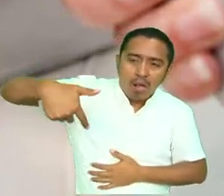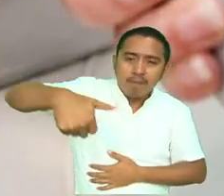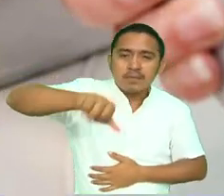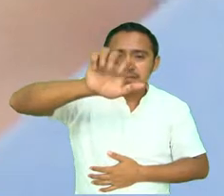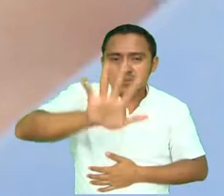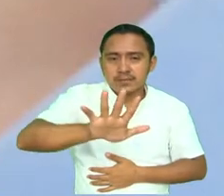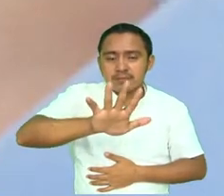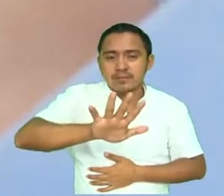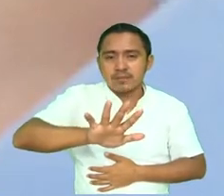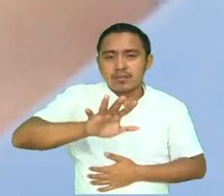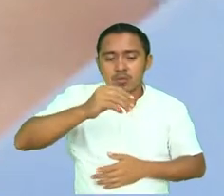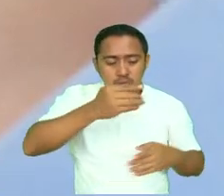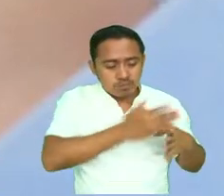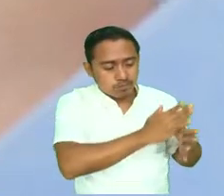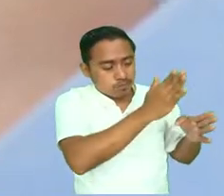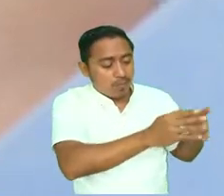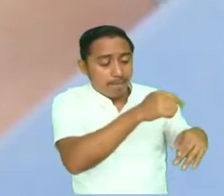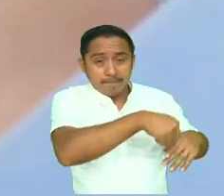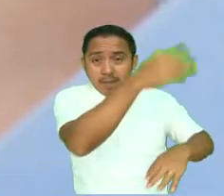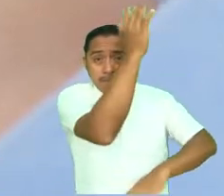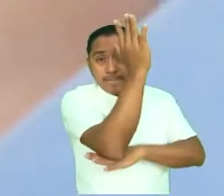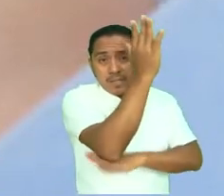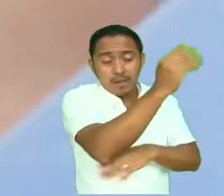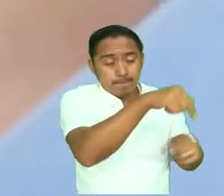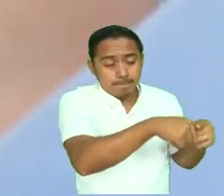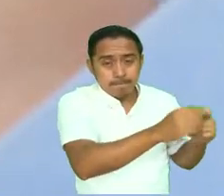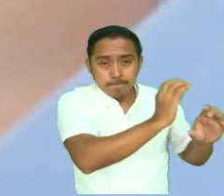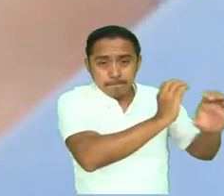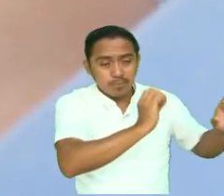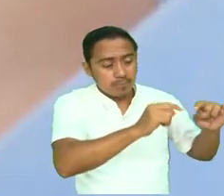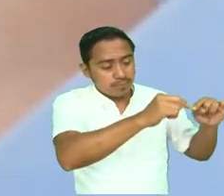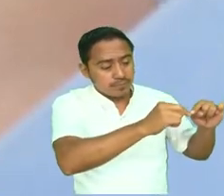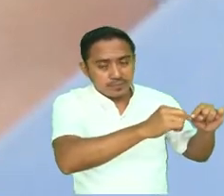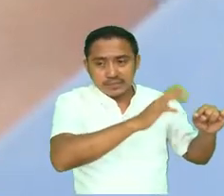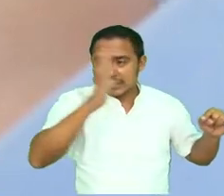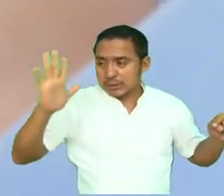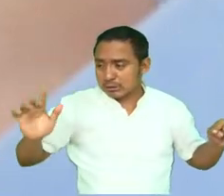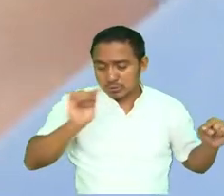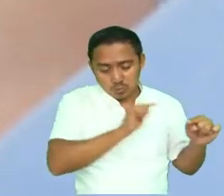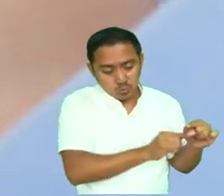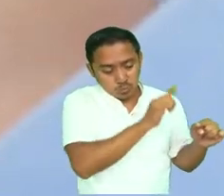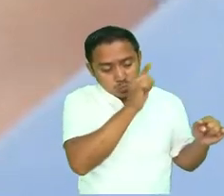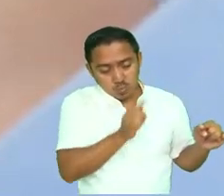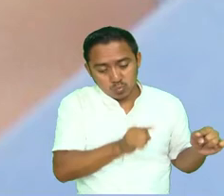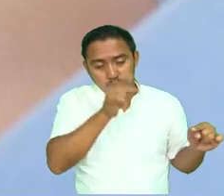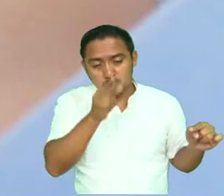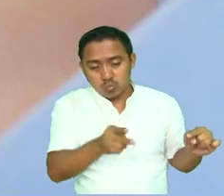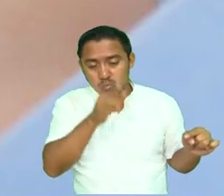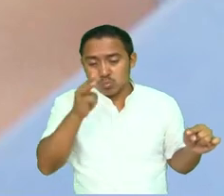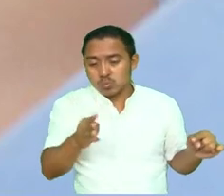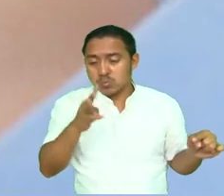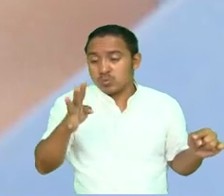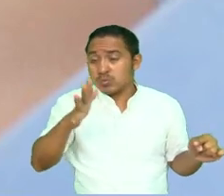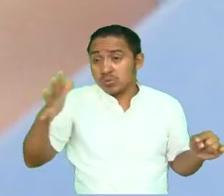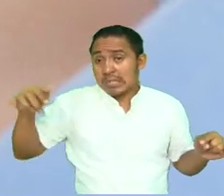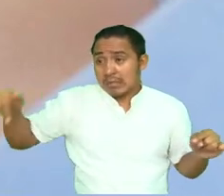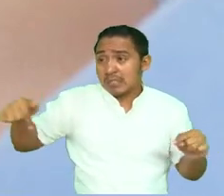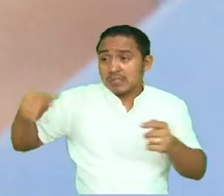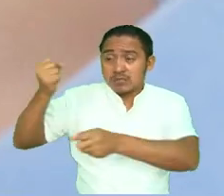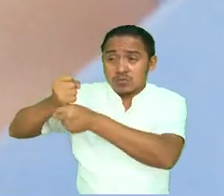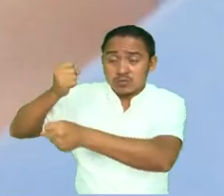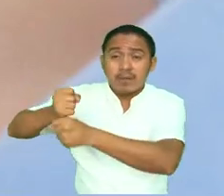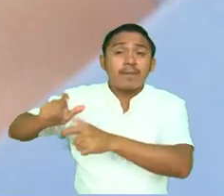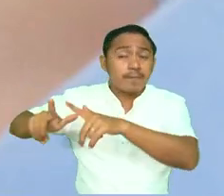donde la dejó el bus hasta su trabajo. Así y es normal, tener o es normal pensar que se va a sudar de esa cantidad. Así